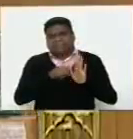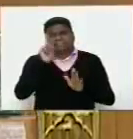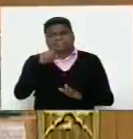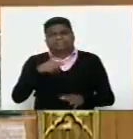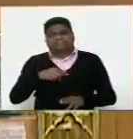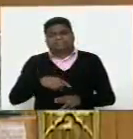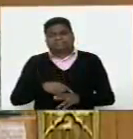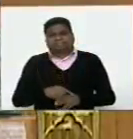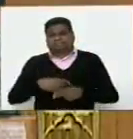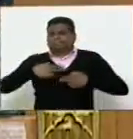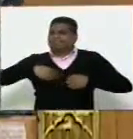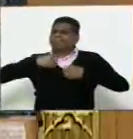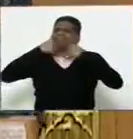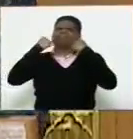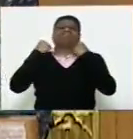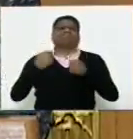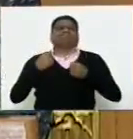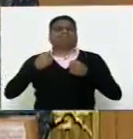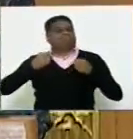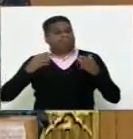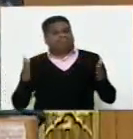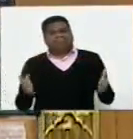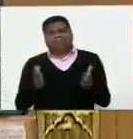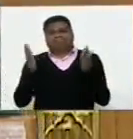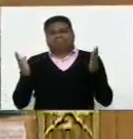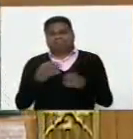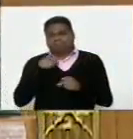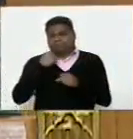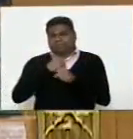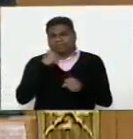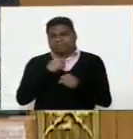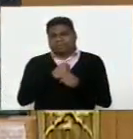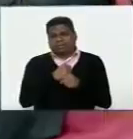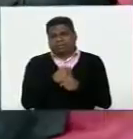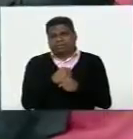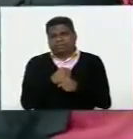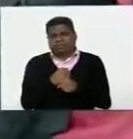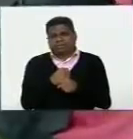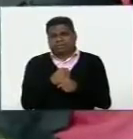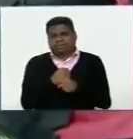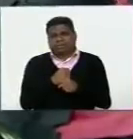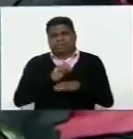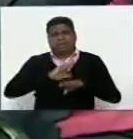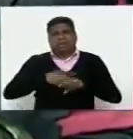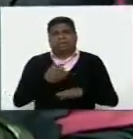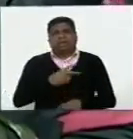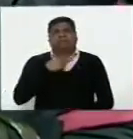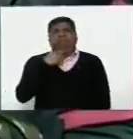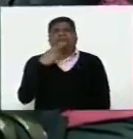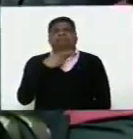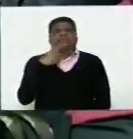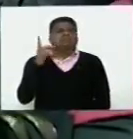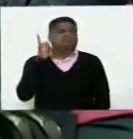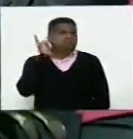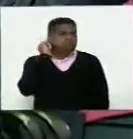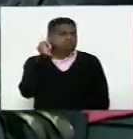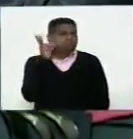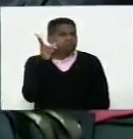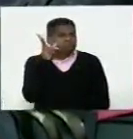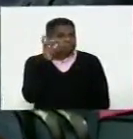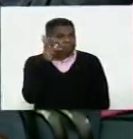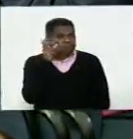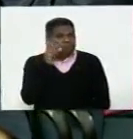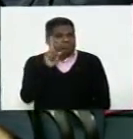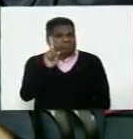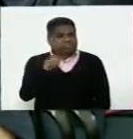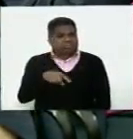heroínas precursoras que han trabajado porque la voz de las mujeres sea escuchada, y que